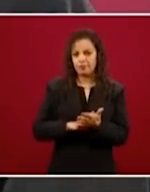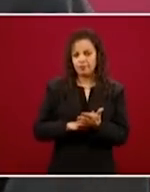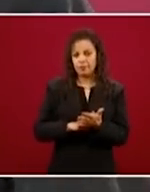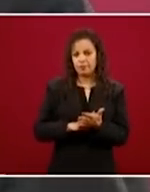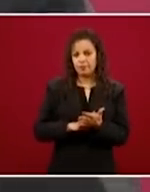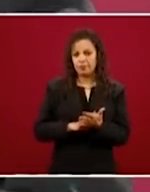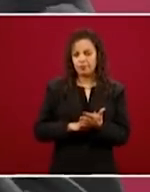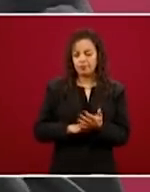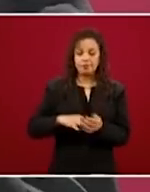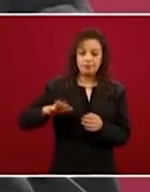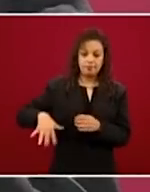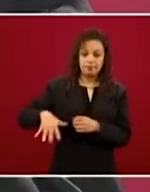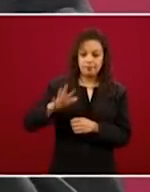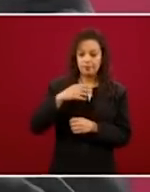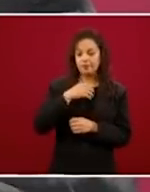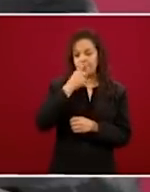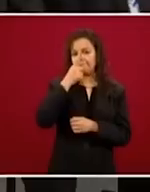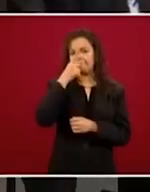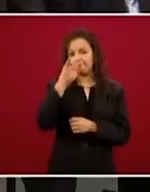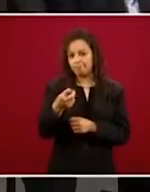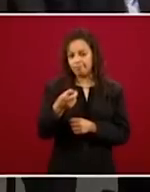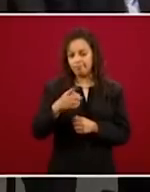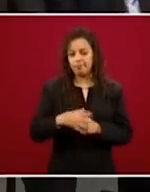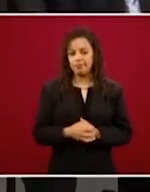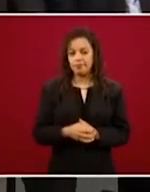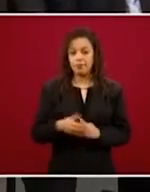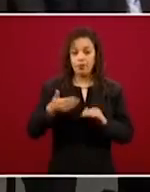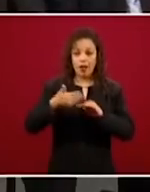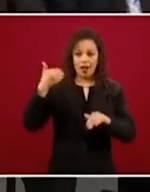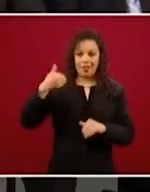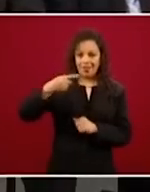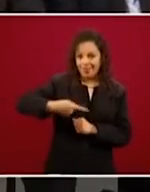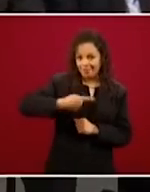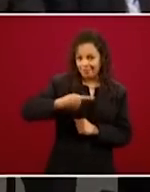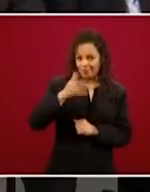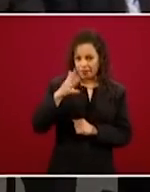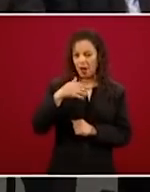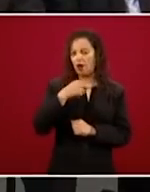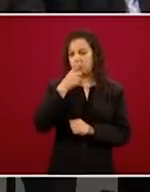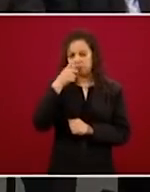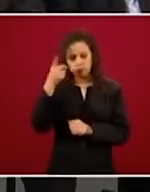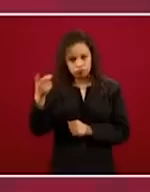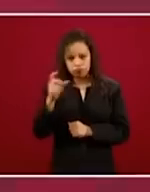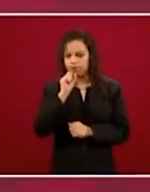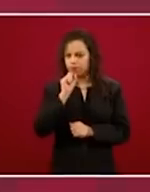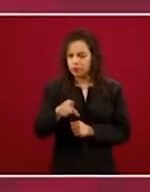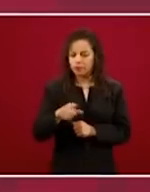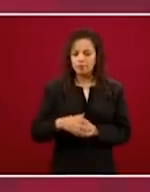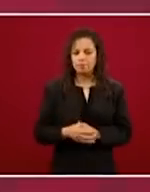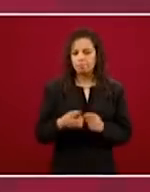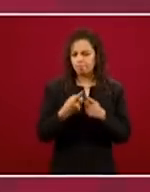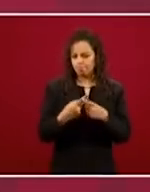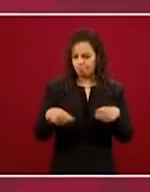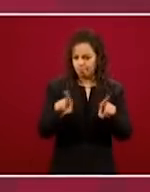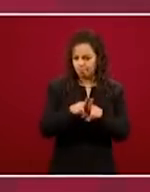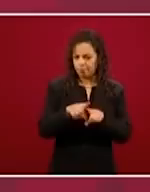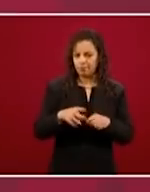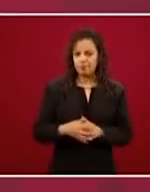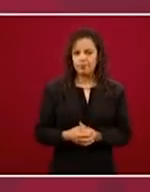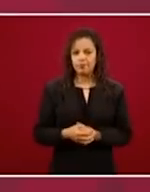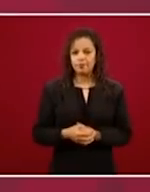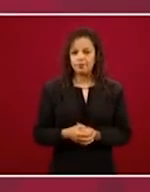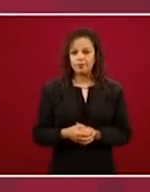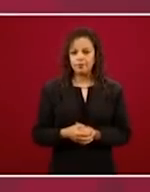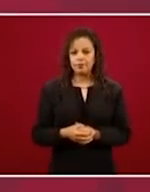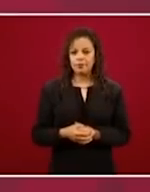dicho a una pregunta que nos hicieron que si así como se está haciendo